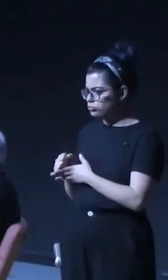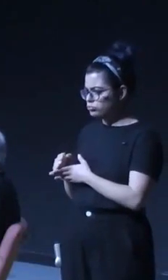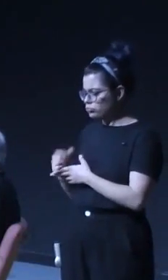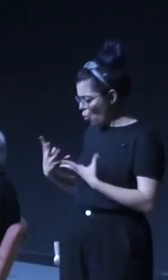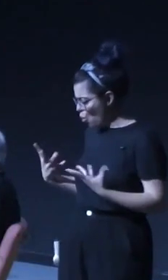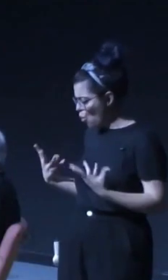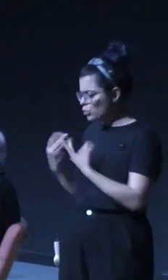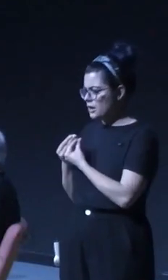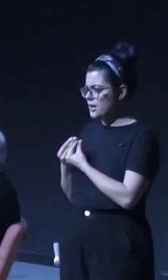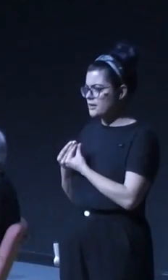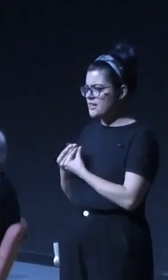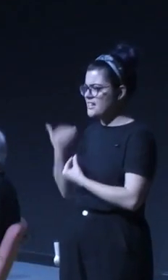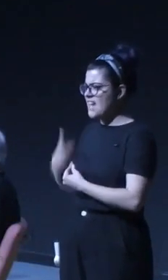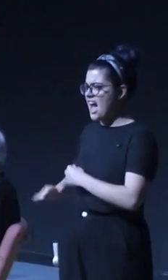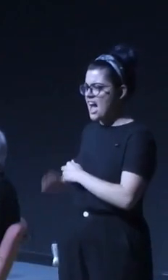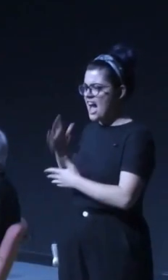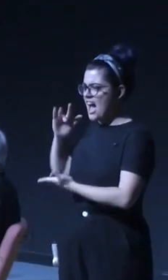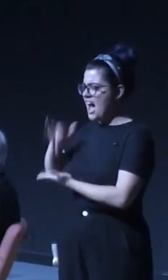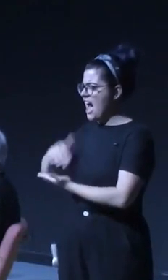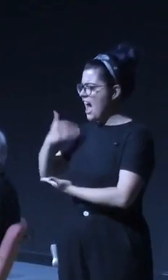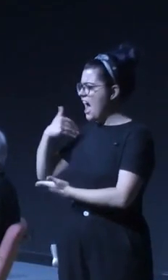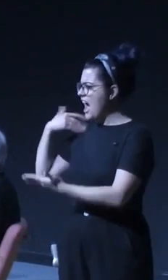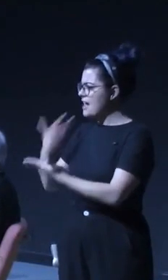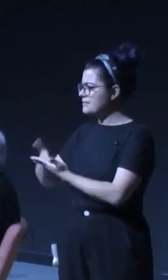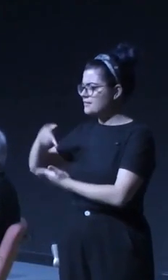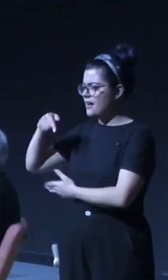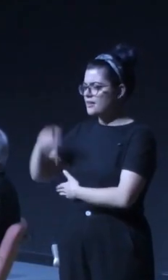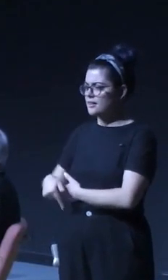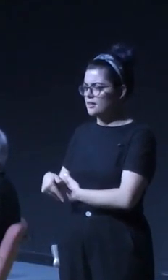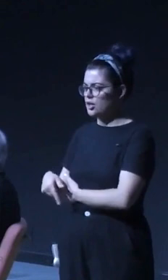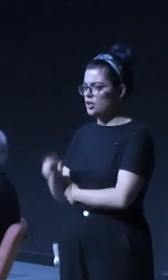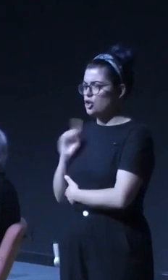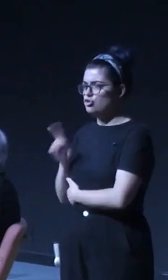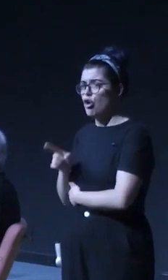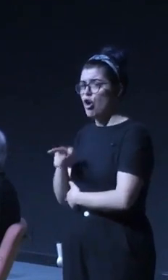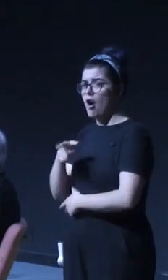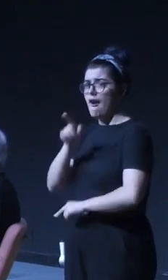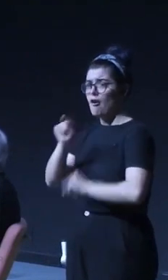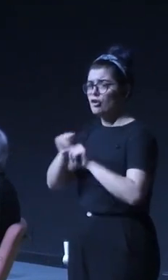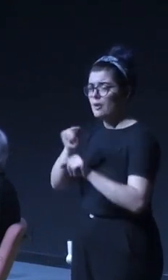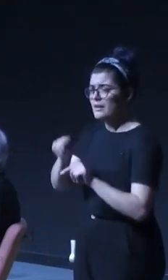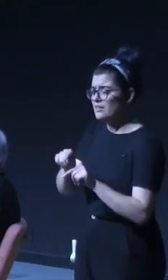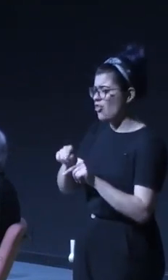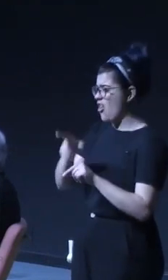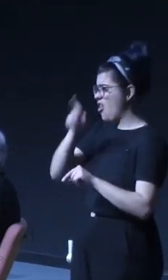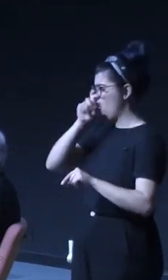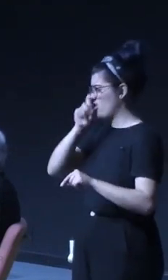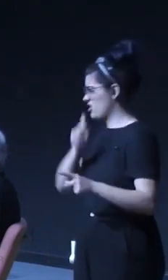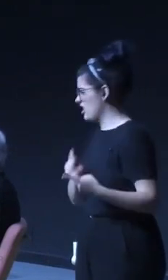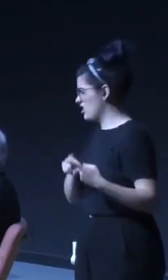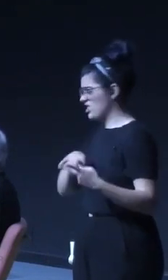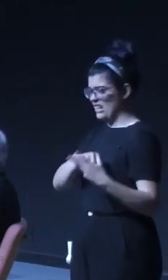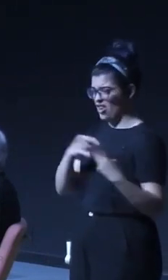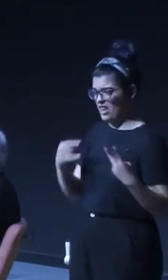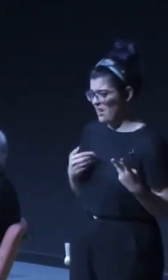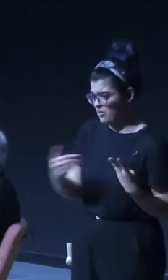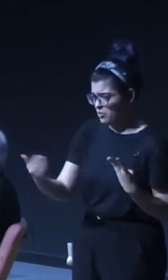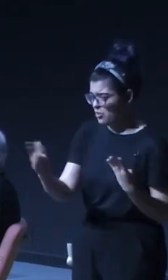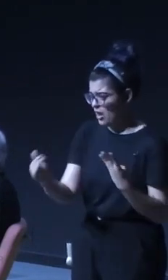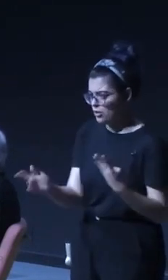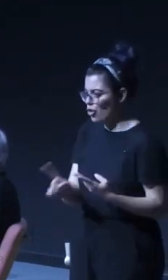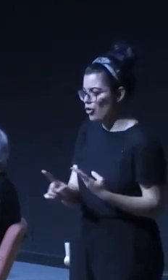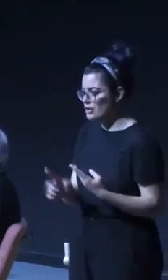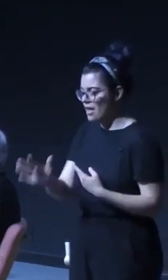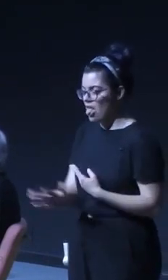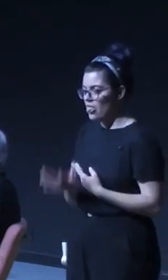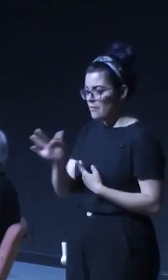Esto es ilegal, además. O sea, no solo es contaminante, obsoleto, tecnología que no tiene futuro. No.